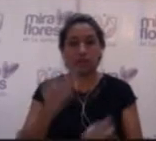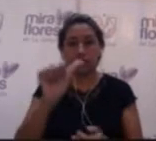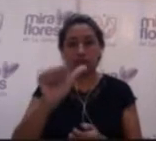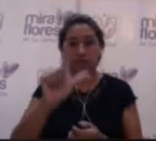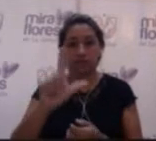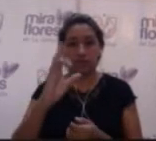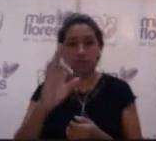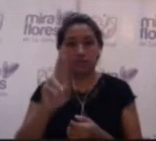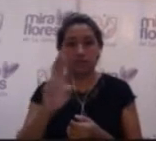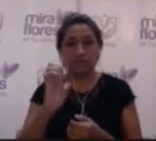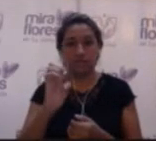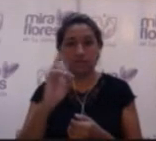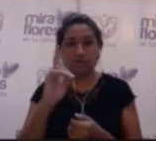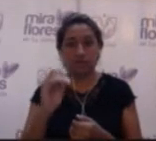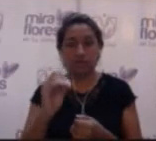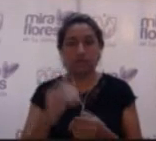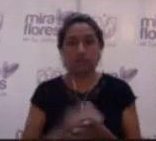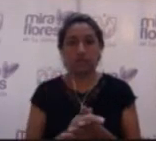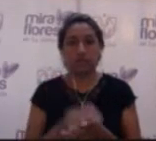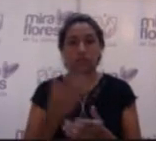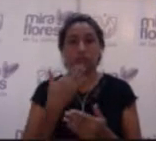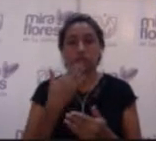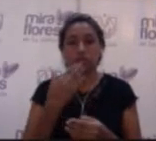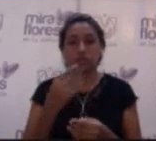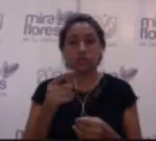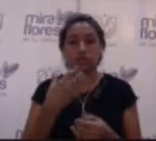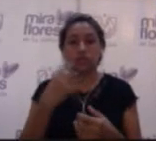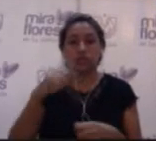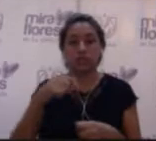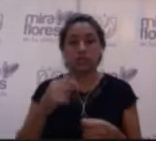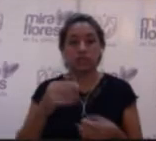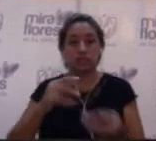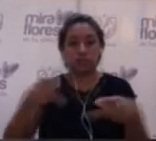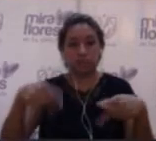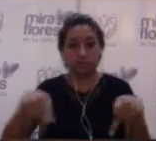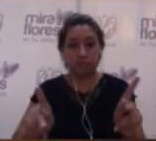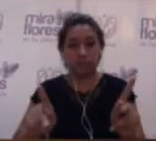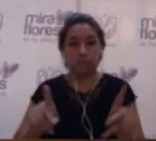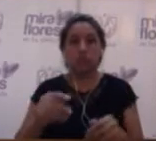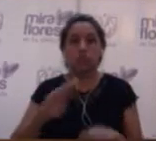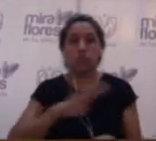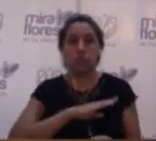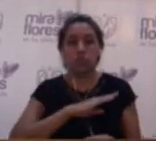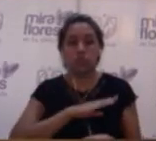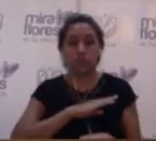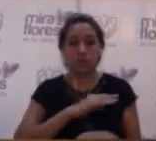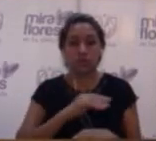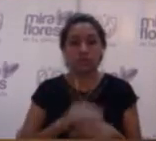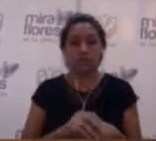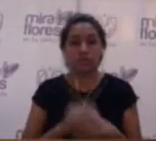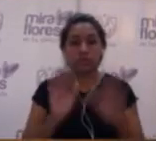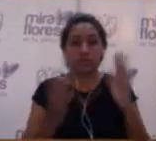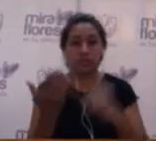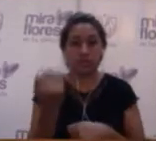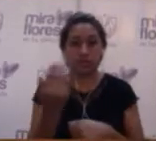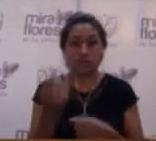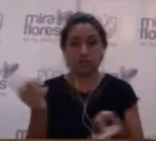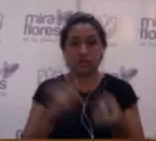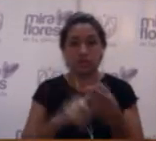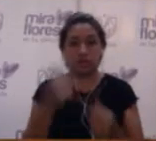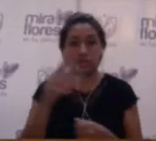Gabriel solicitando licencia para ausentarse de sus labores como regidor a partir del jueves 15 al 19 de marzo y lo